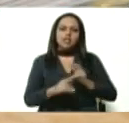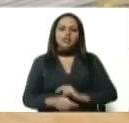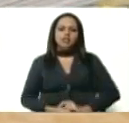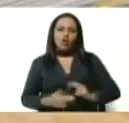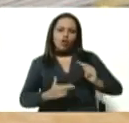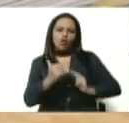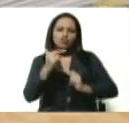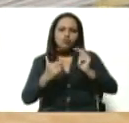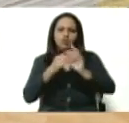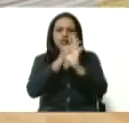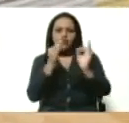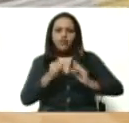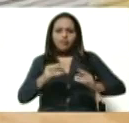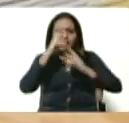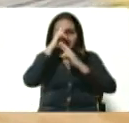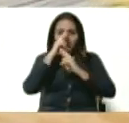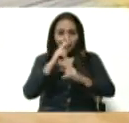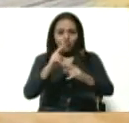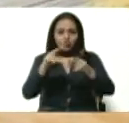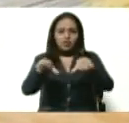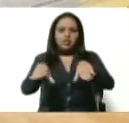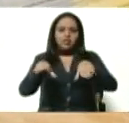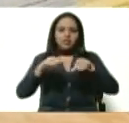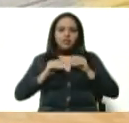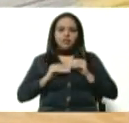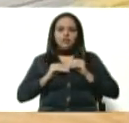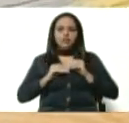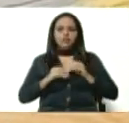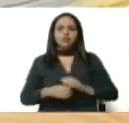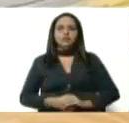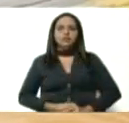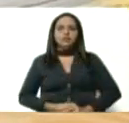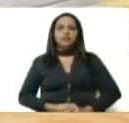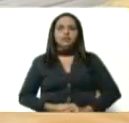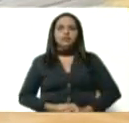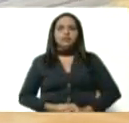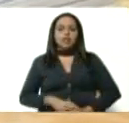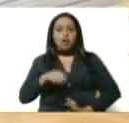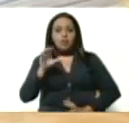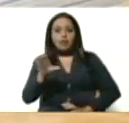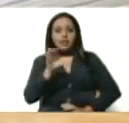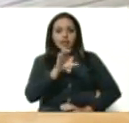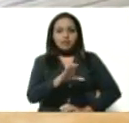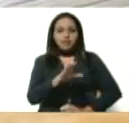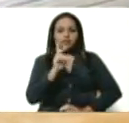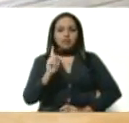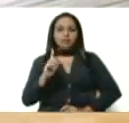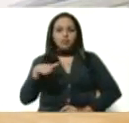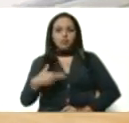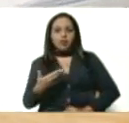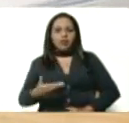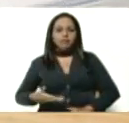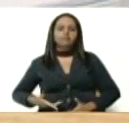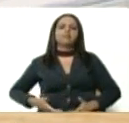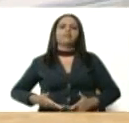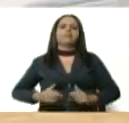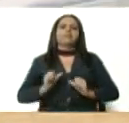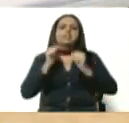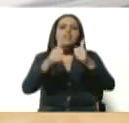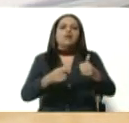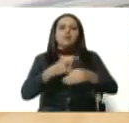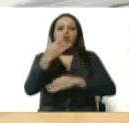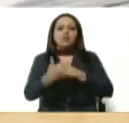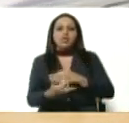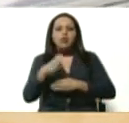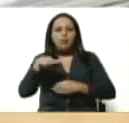construido basada en el respeto, en el reconocimiento de los estados y por supuesto que puedan emprender proyectos que conlleven a